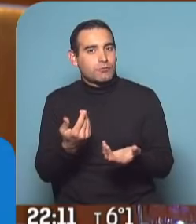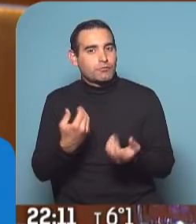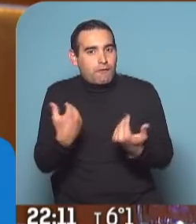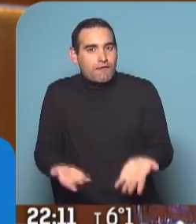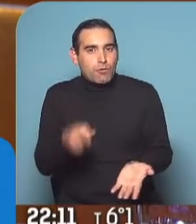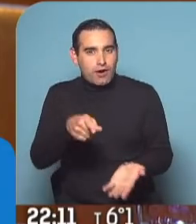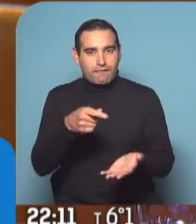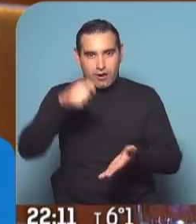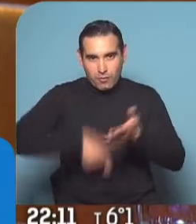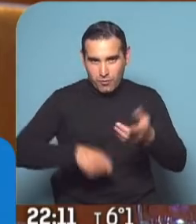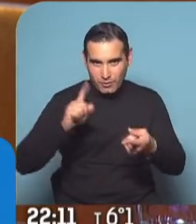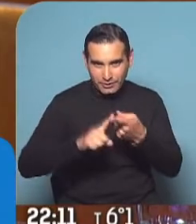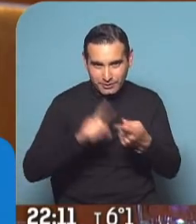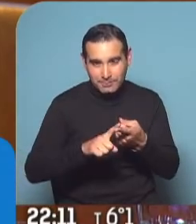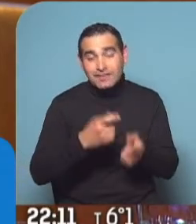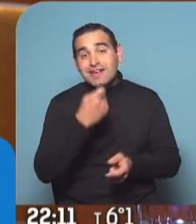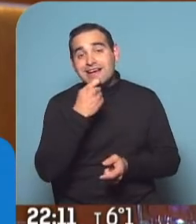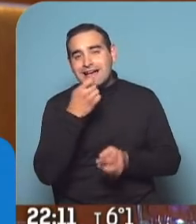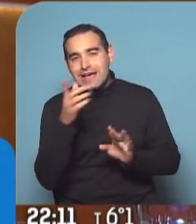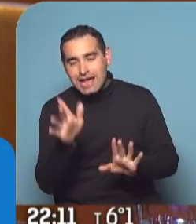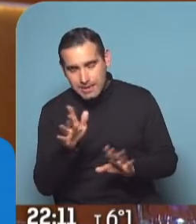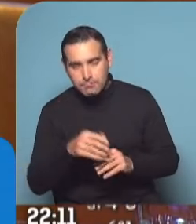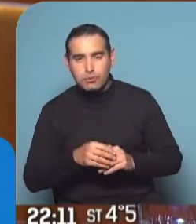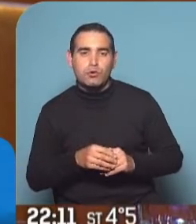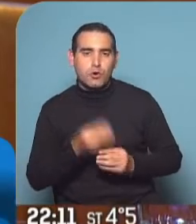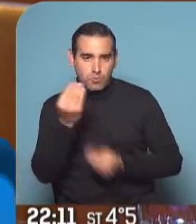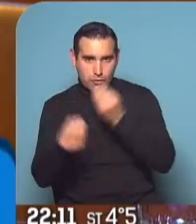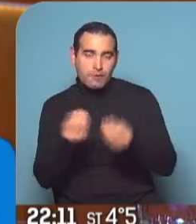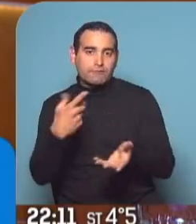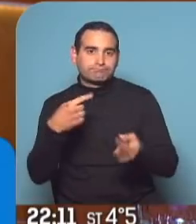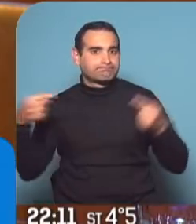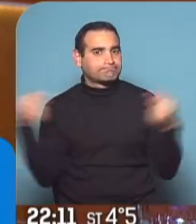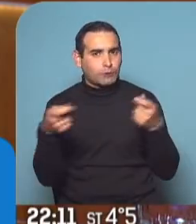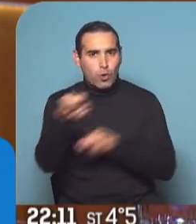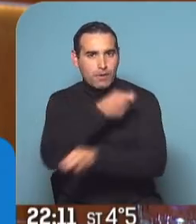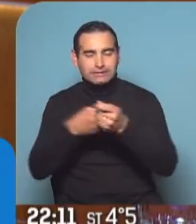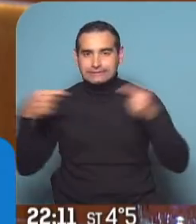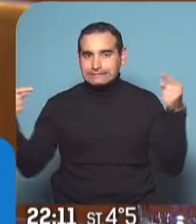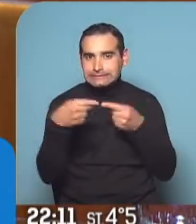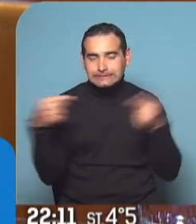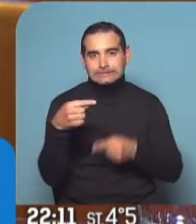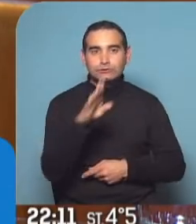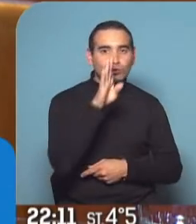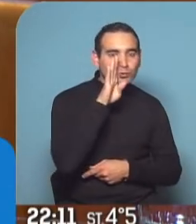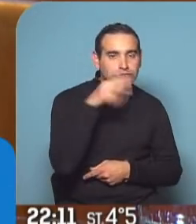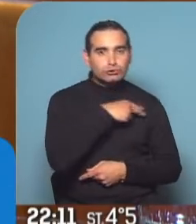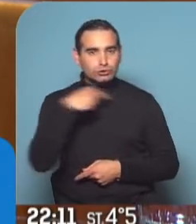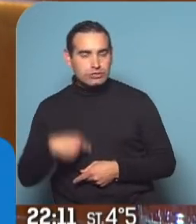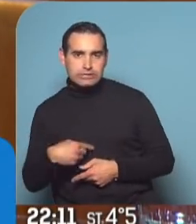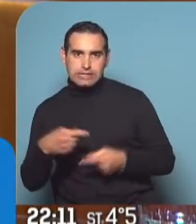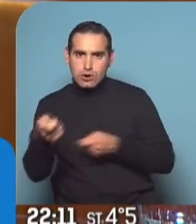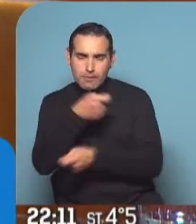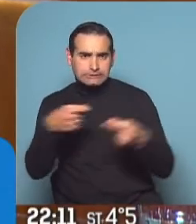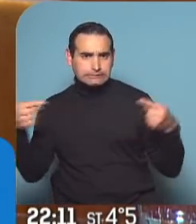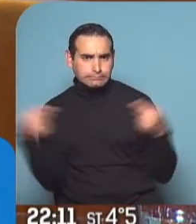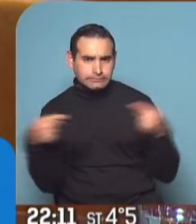este acuerdo. Por ejemplo, más allá de las designaciones, la guerra comercial entre Estados Unidos y China en este